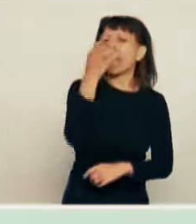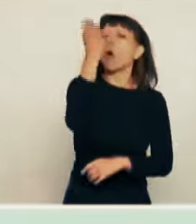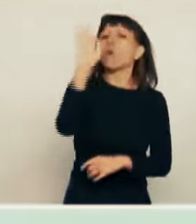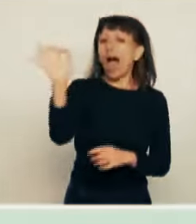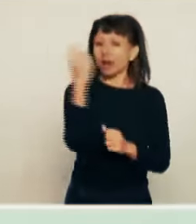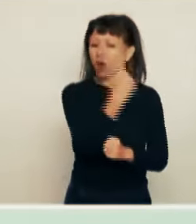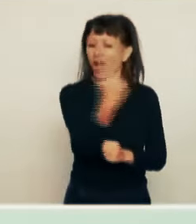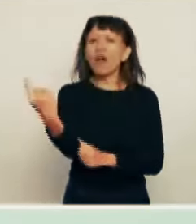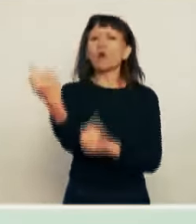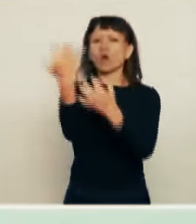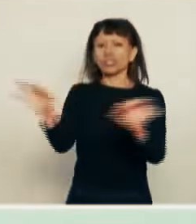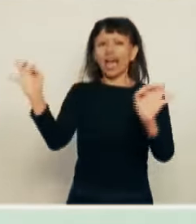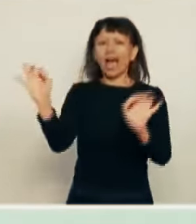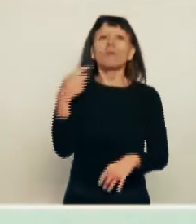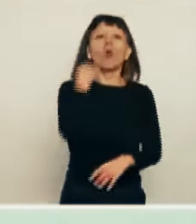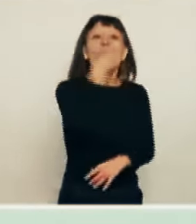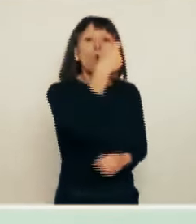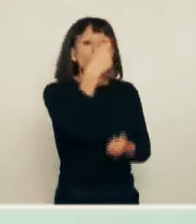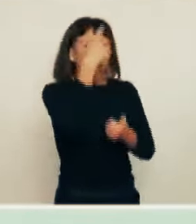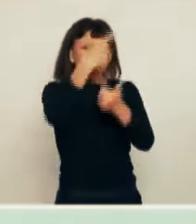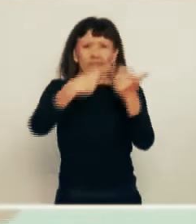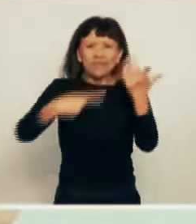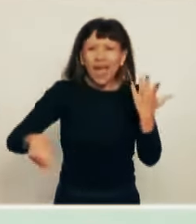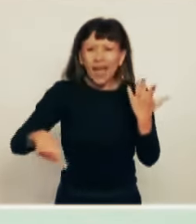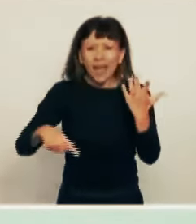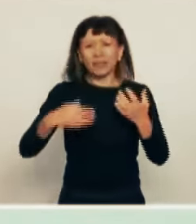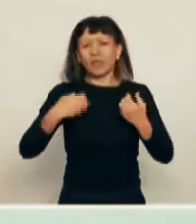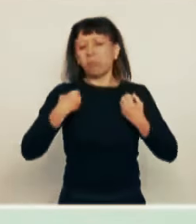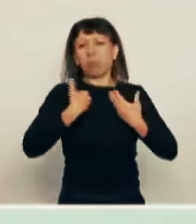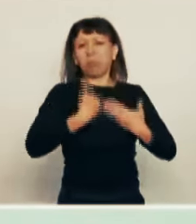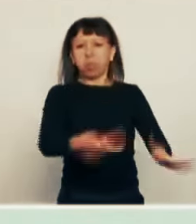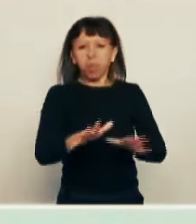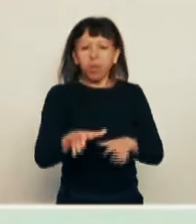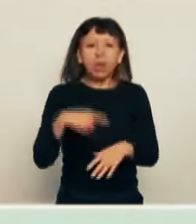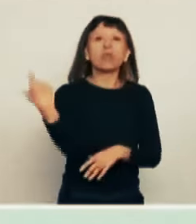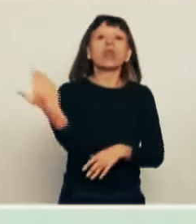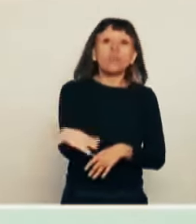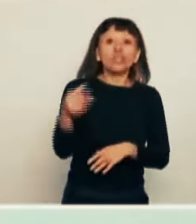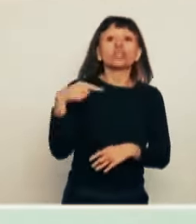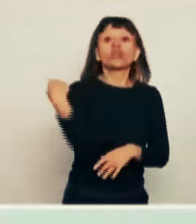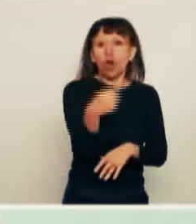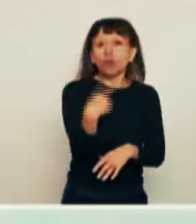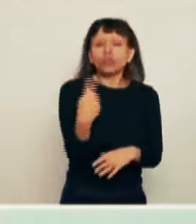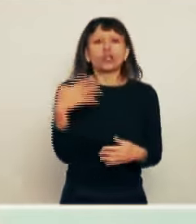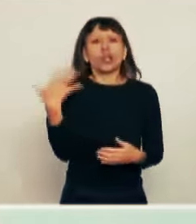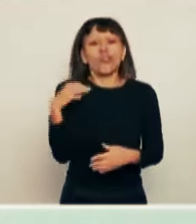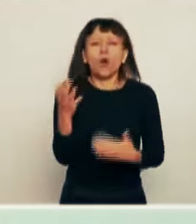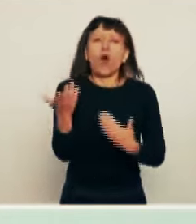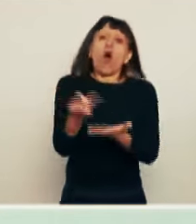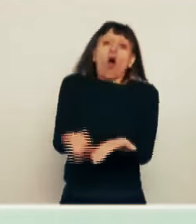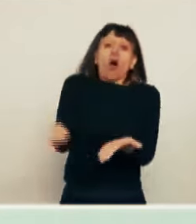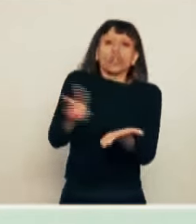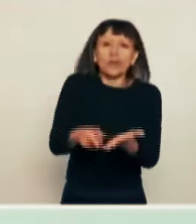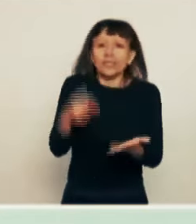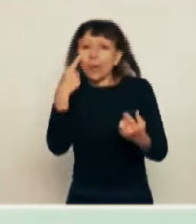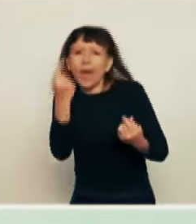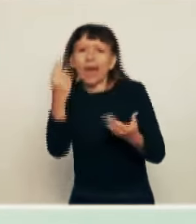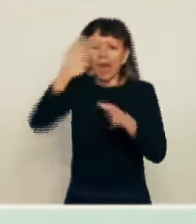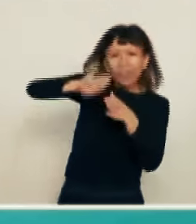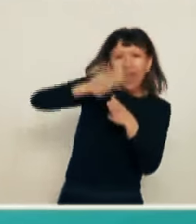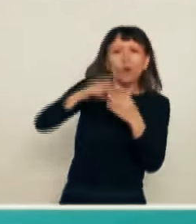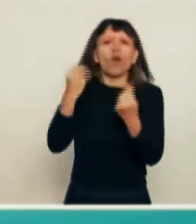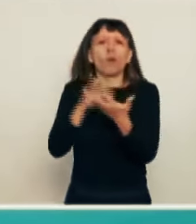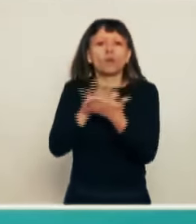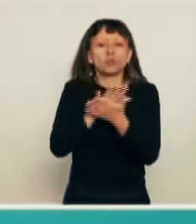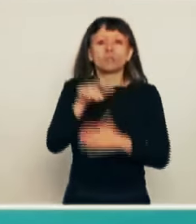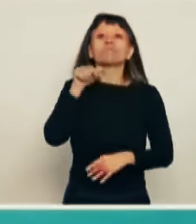jubilados italianos, alemanes, japoneses, que fueron con los que después tuvimos que discutir la reestructuración de la deuda. Ese